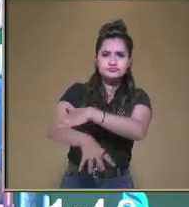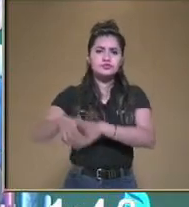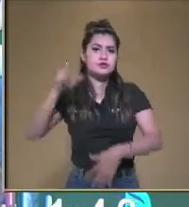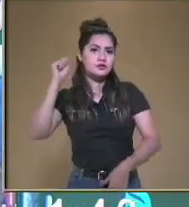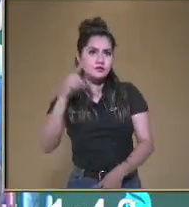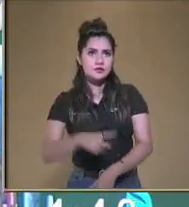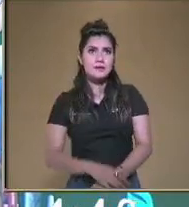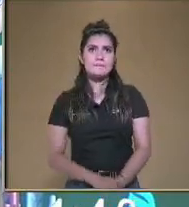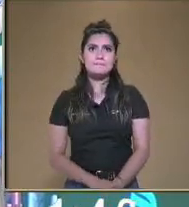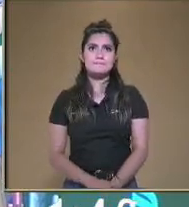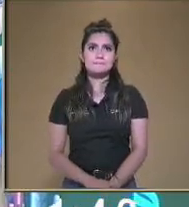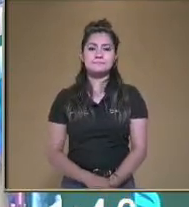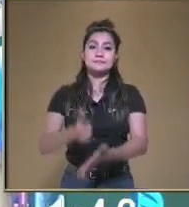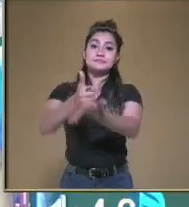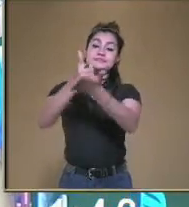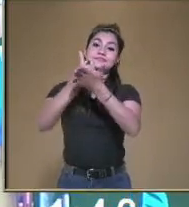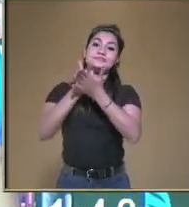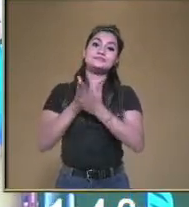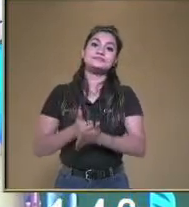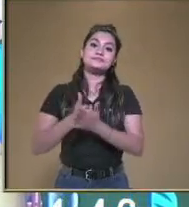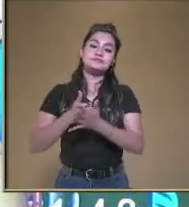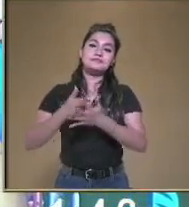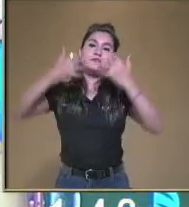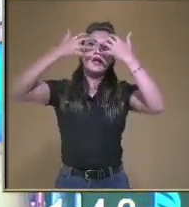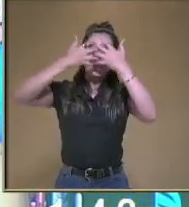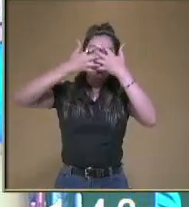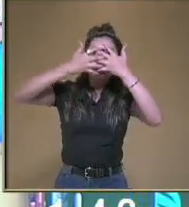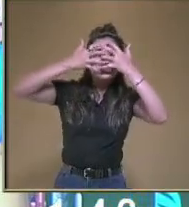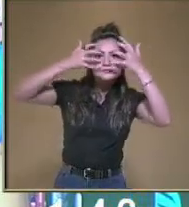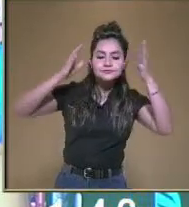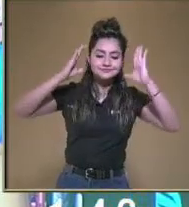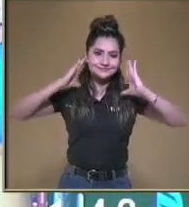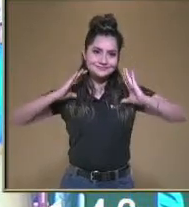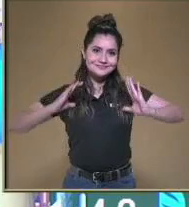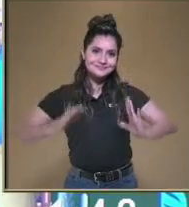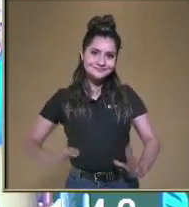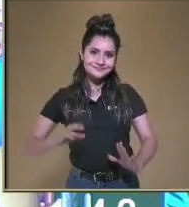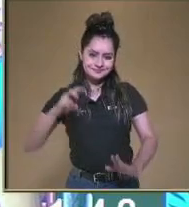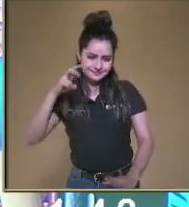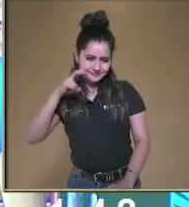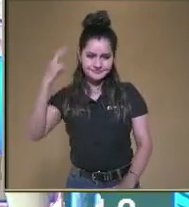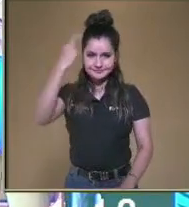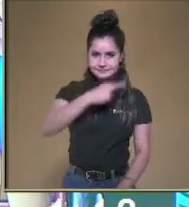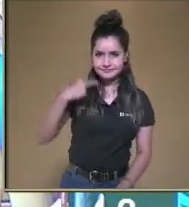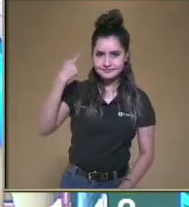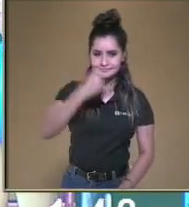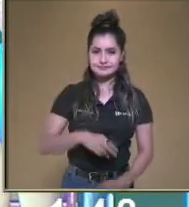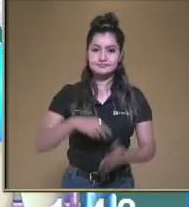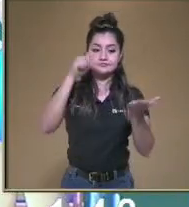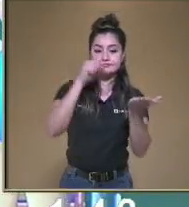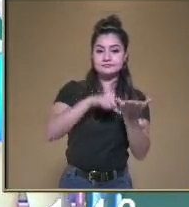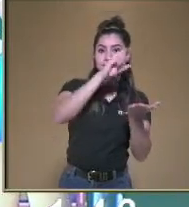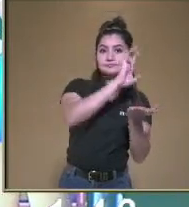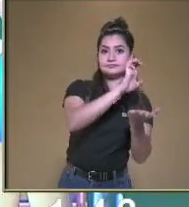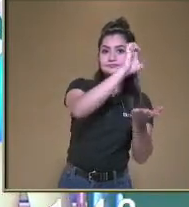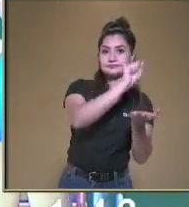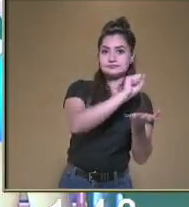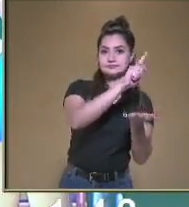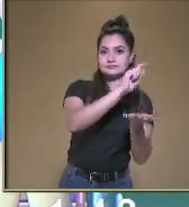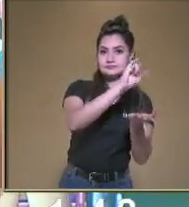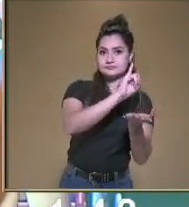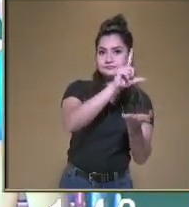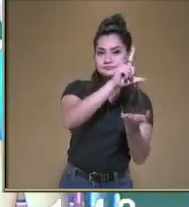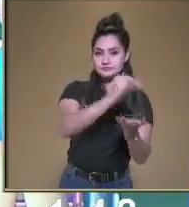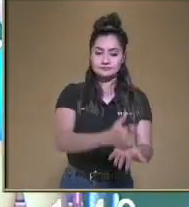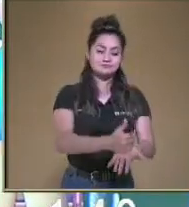ahí nos empieza a preparar para desarrollar lo que estamos estudiando. Y el estilo lo que hace es fusionar